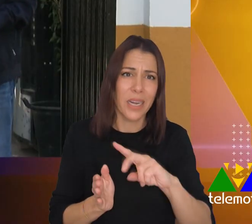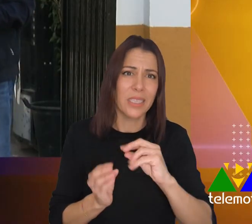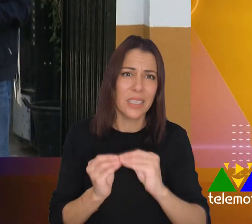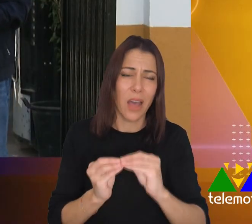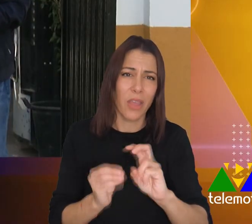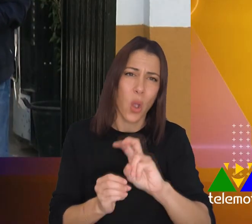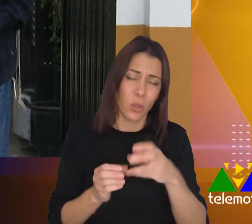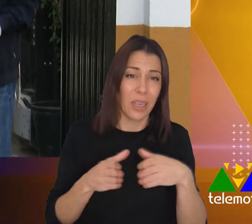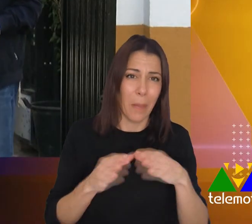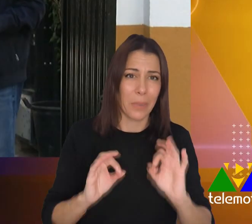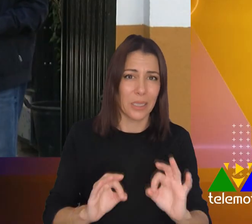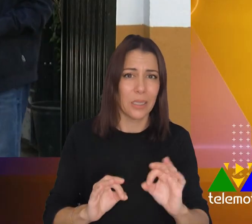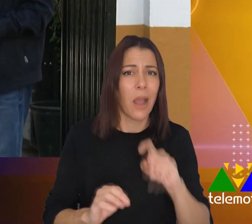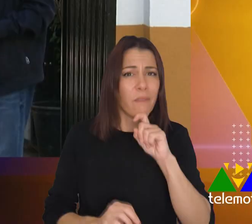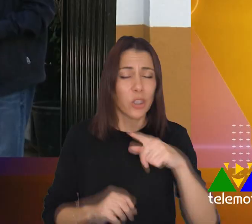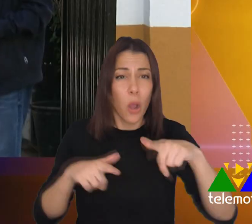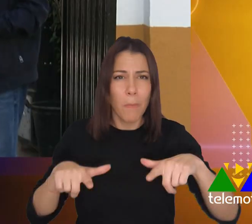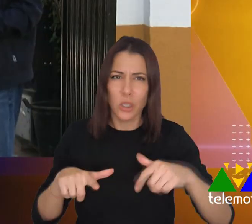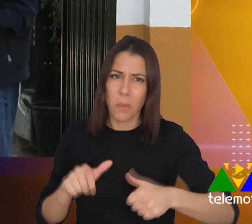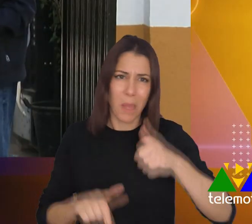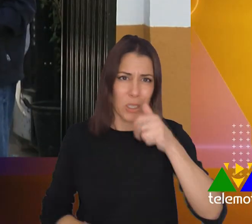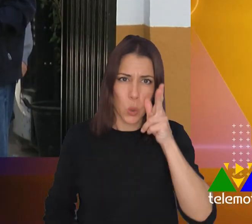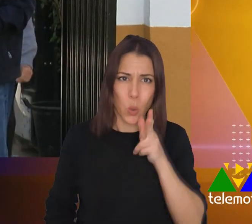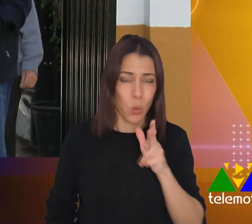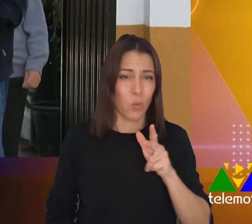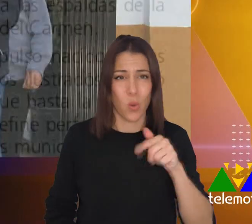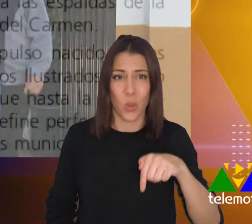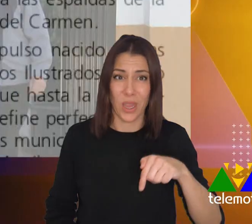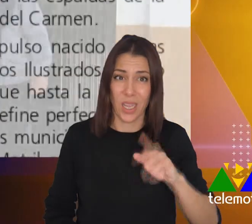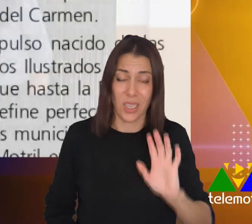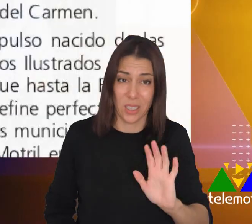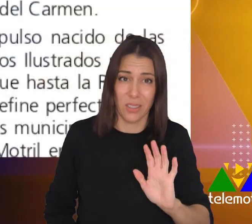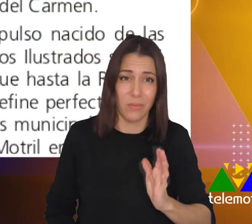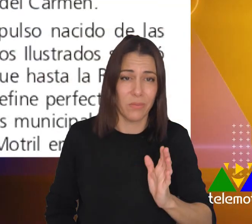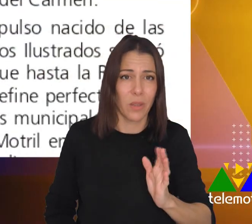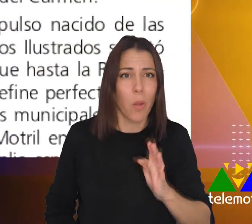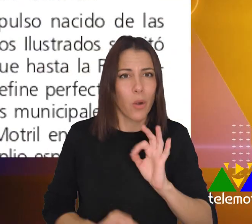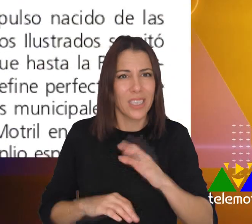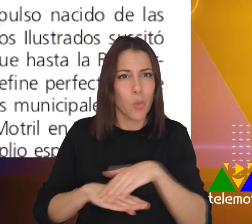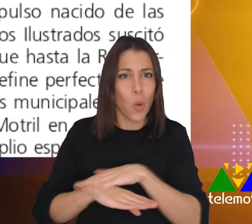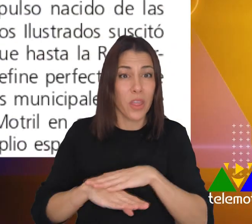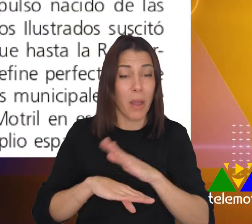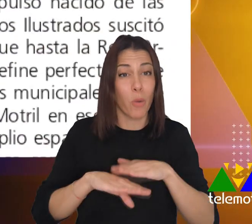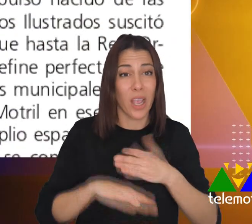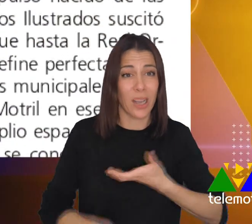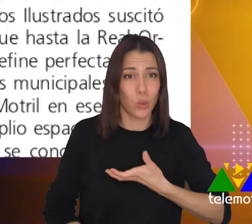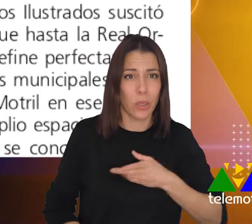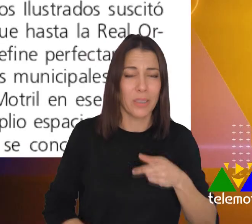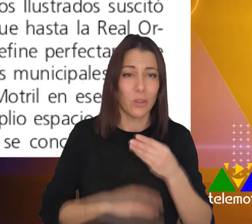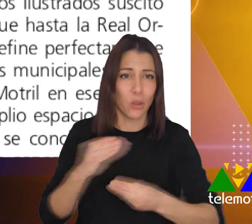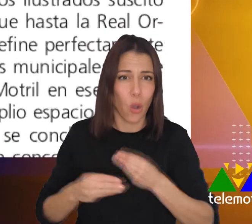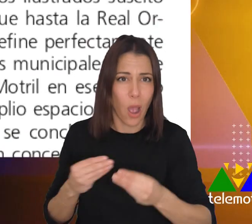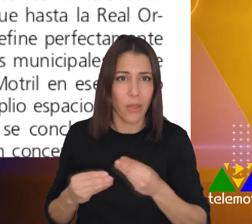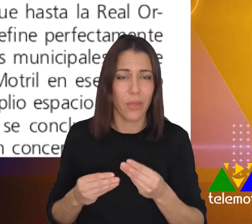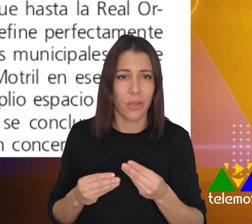capillas. Este es el patio con más prestancia del ayuntamiento, del patio municipal, que el ayuntamiento hace,